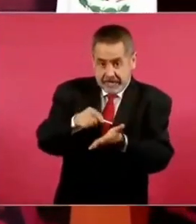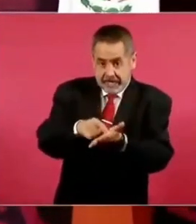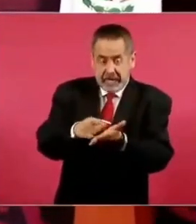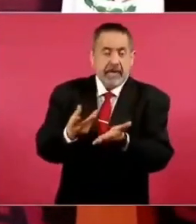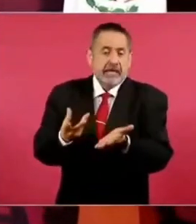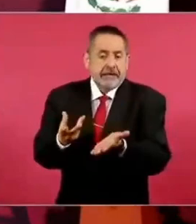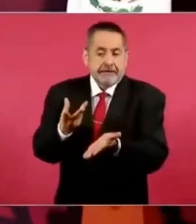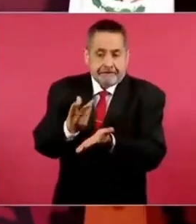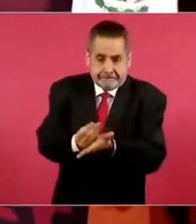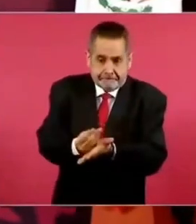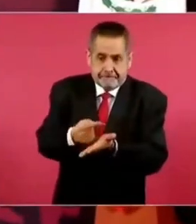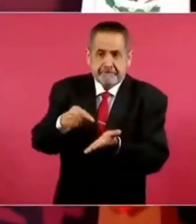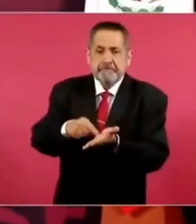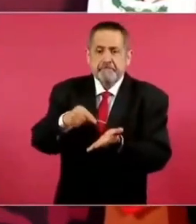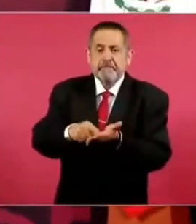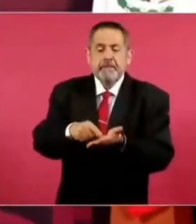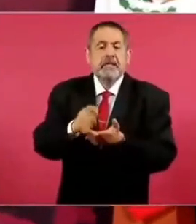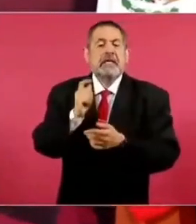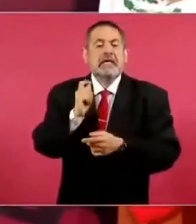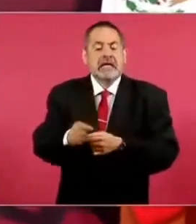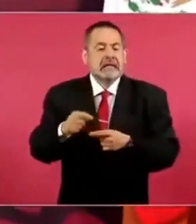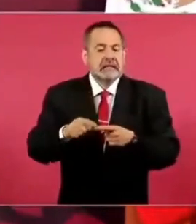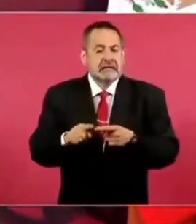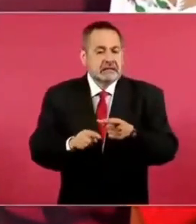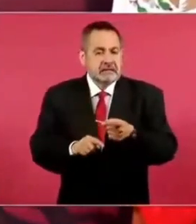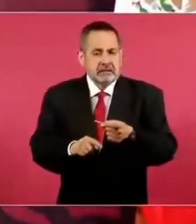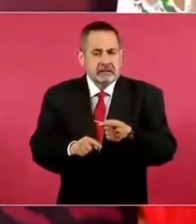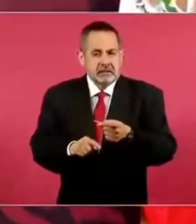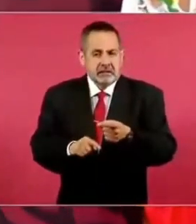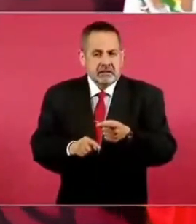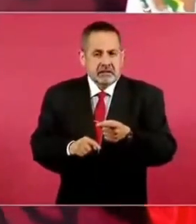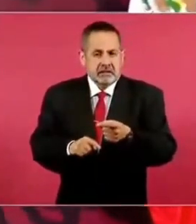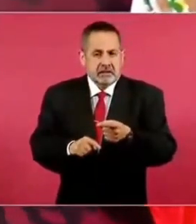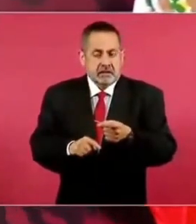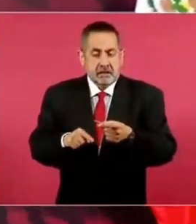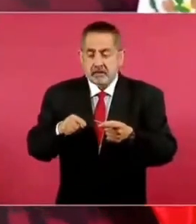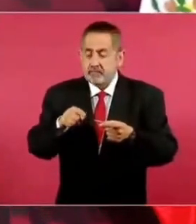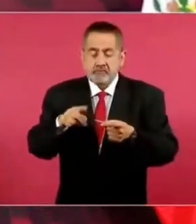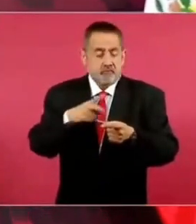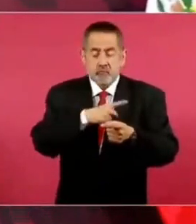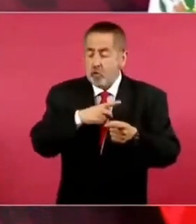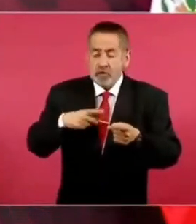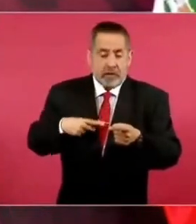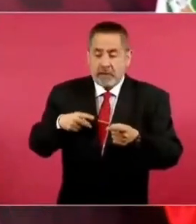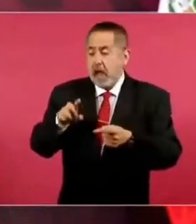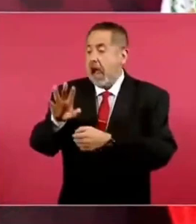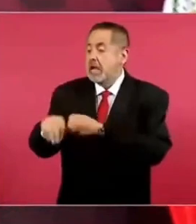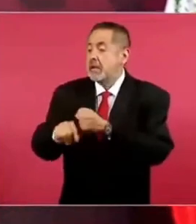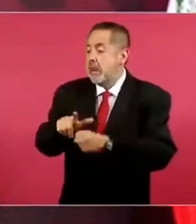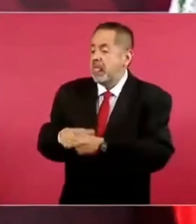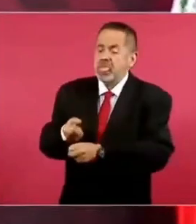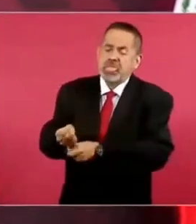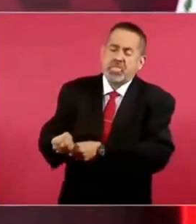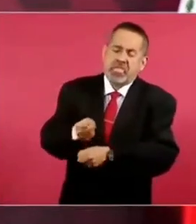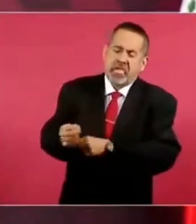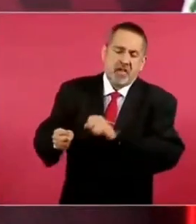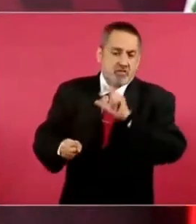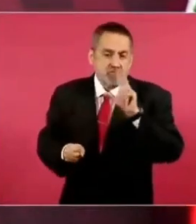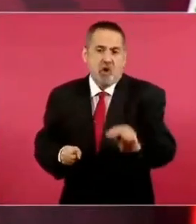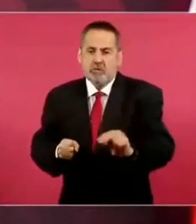reformas el evitar el prohibir el maltrato a animales